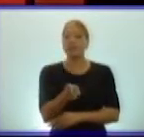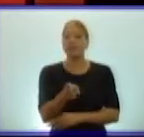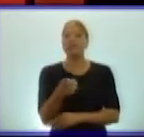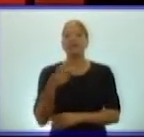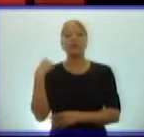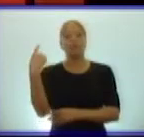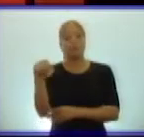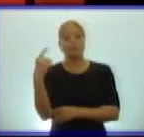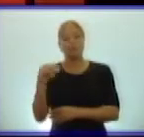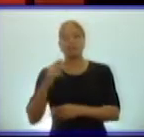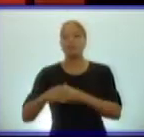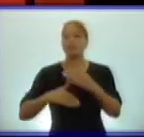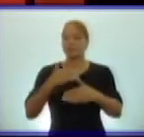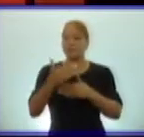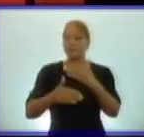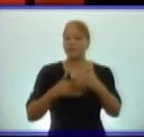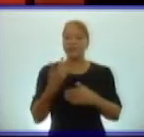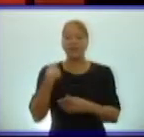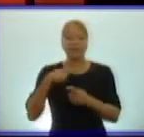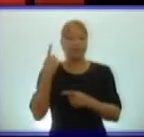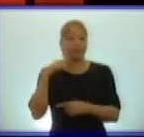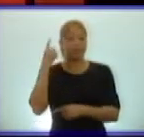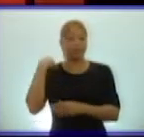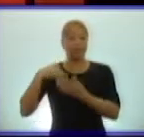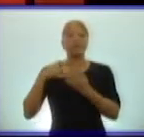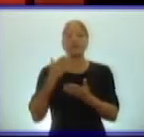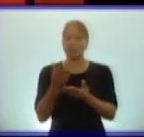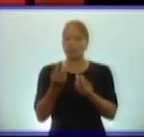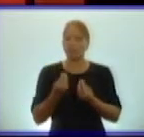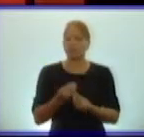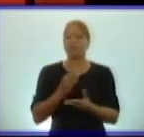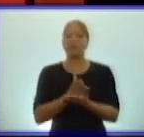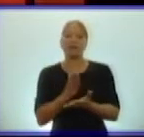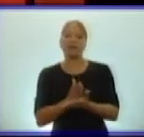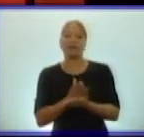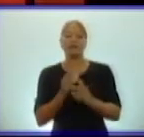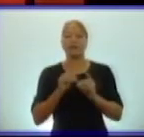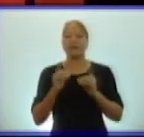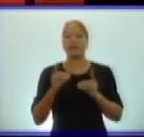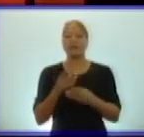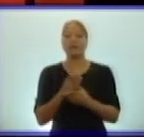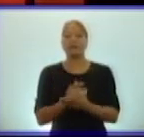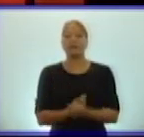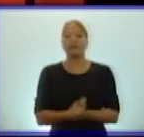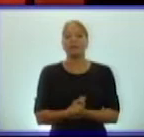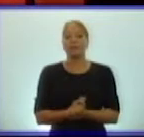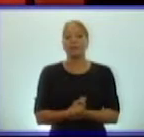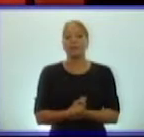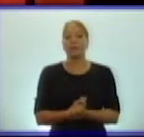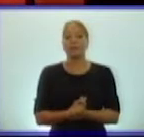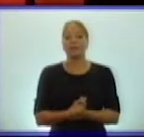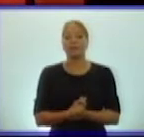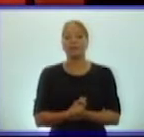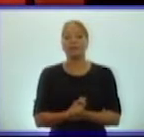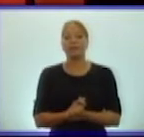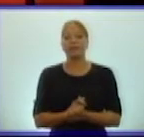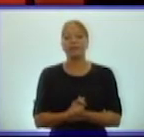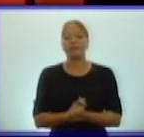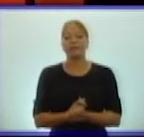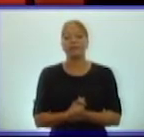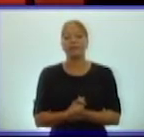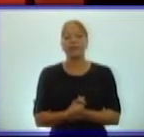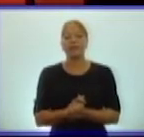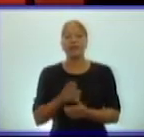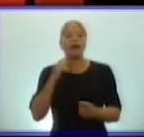consolidar, sistematizar aquellos contenidos que ustedes ya recibieron en sus clases en cada una de sus instituciones educativas. Además de este